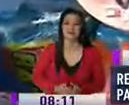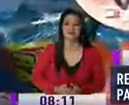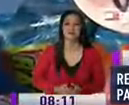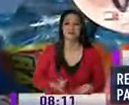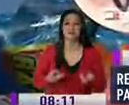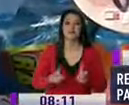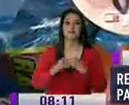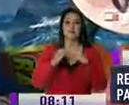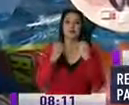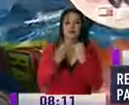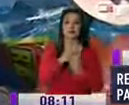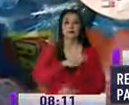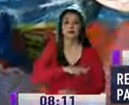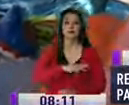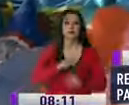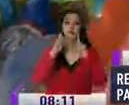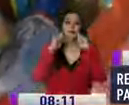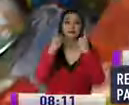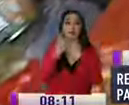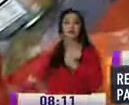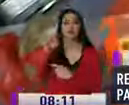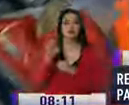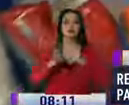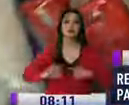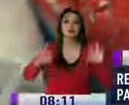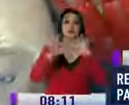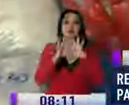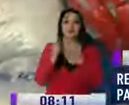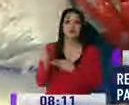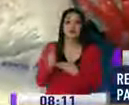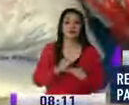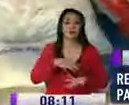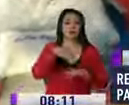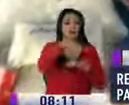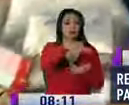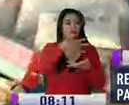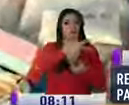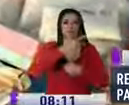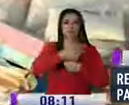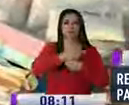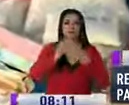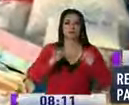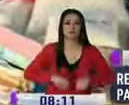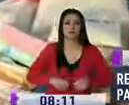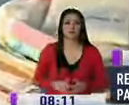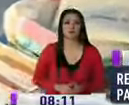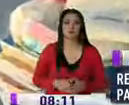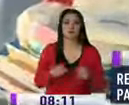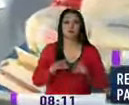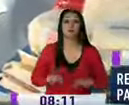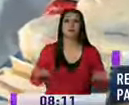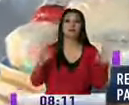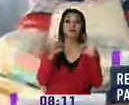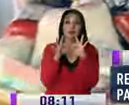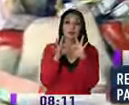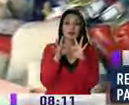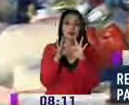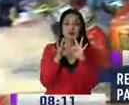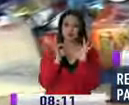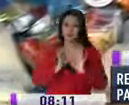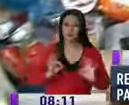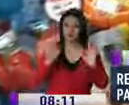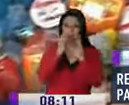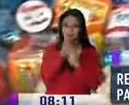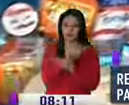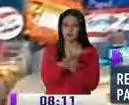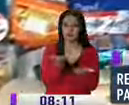Patronato San José es fundamental para que esta ayuda pueda llegar hacia los hermanos guatemaltecos. Y aquí es muy importante destacar y hacer una acotación.